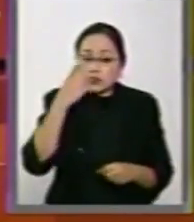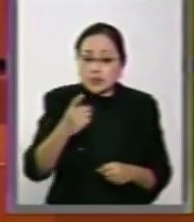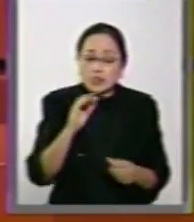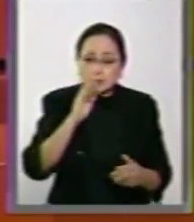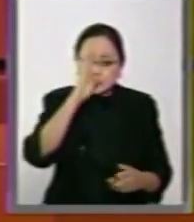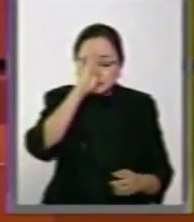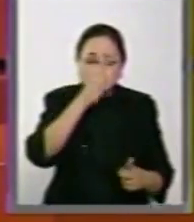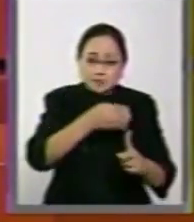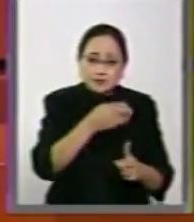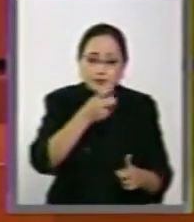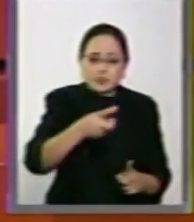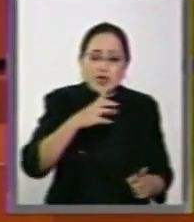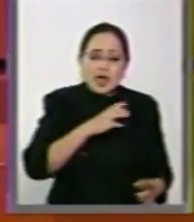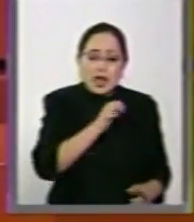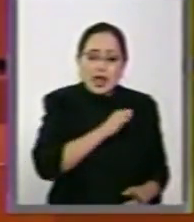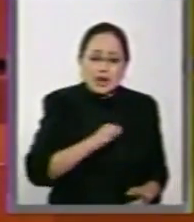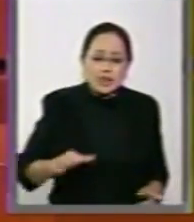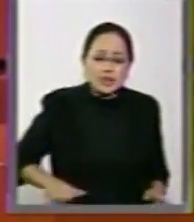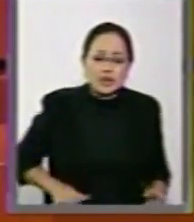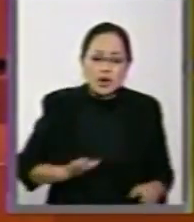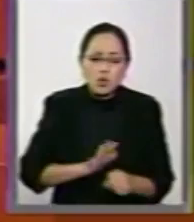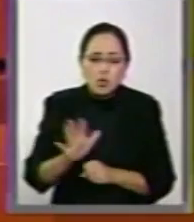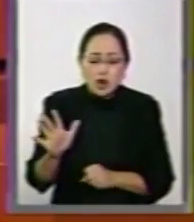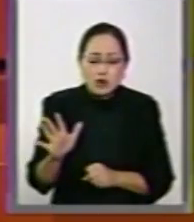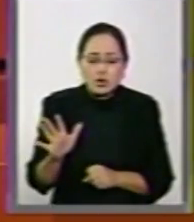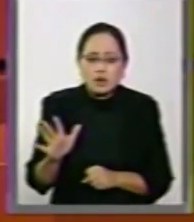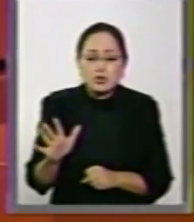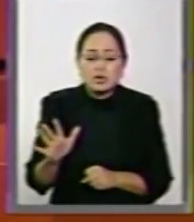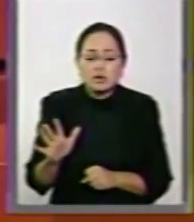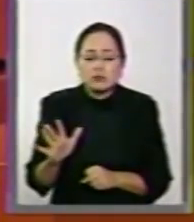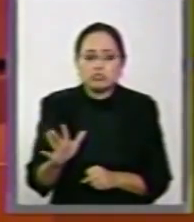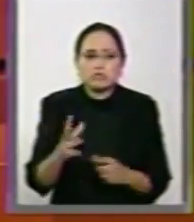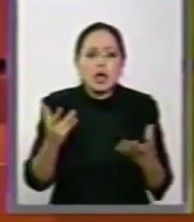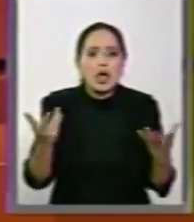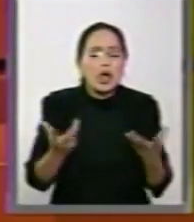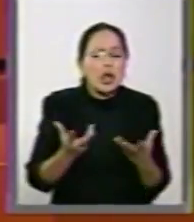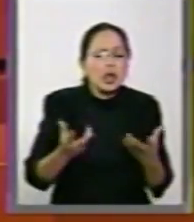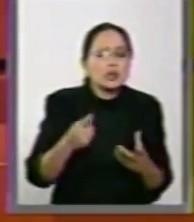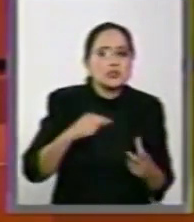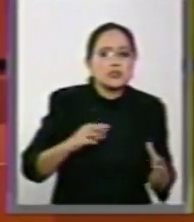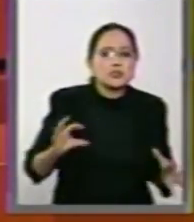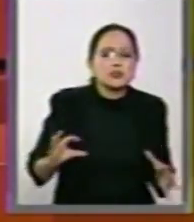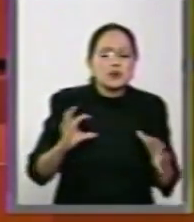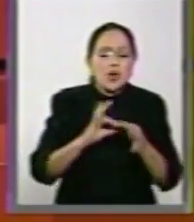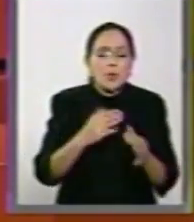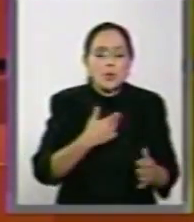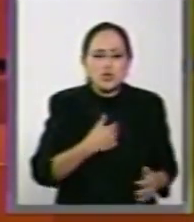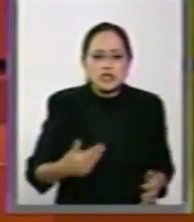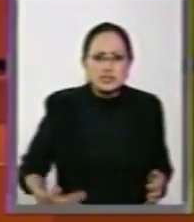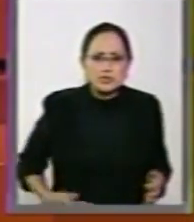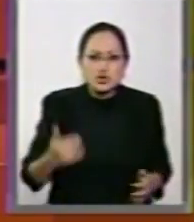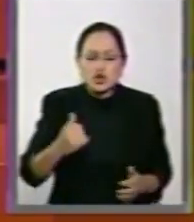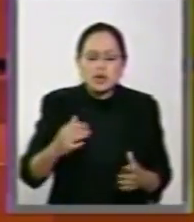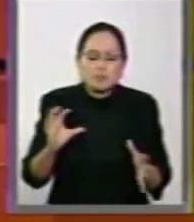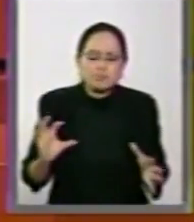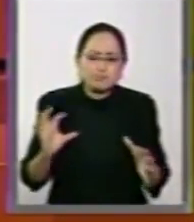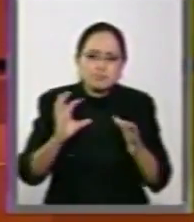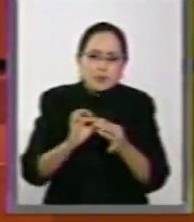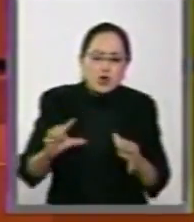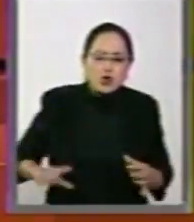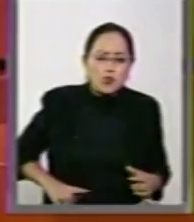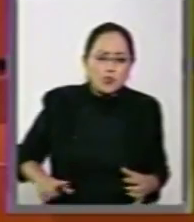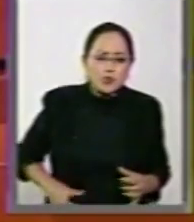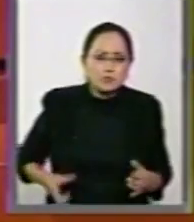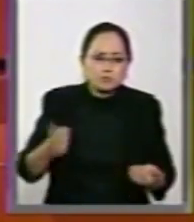que teníamos en las alcaldías era construir un mixto entre el municipio y un órgano de gobierno